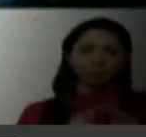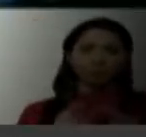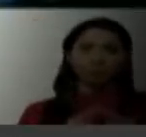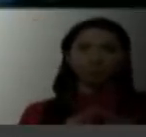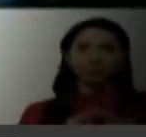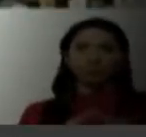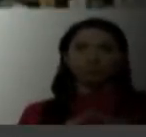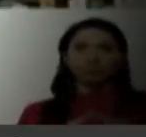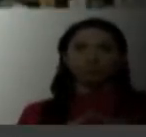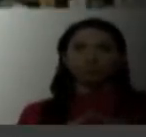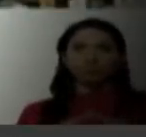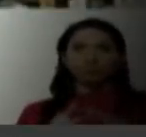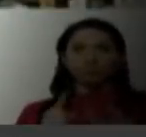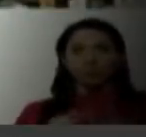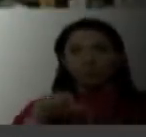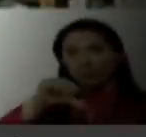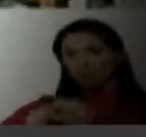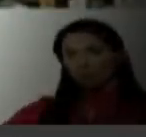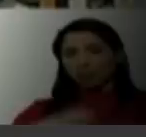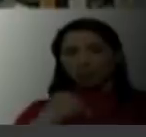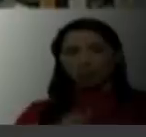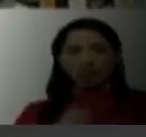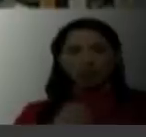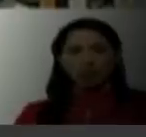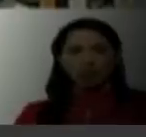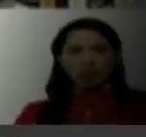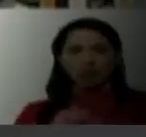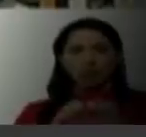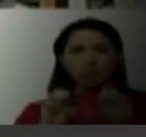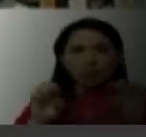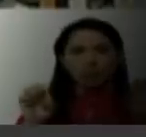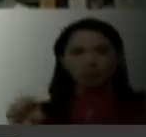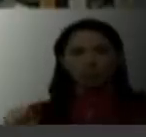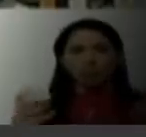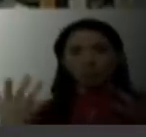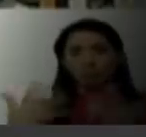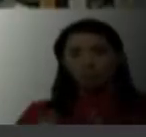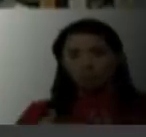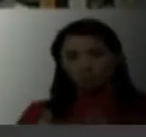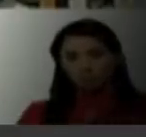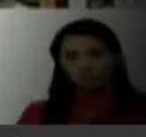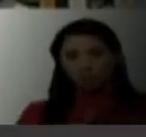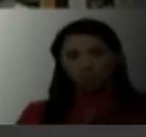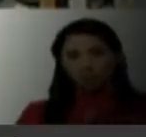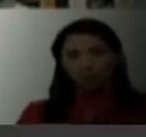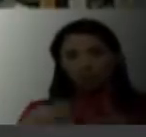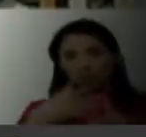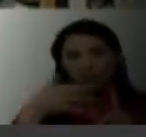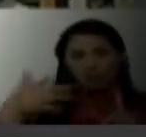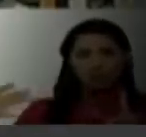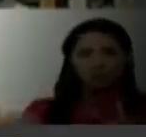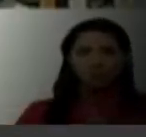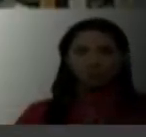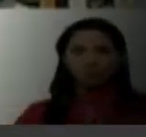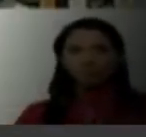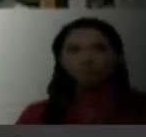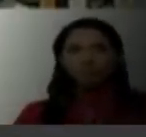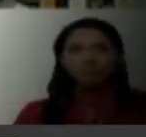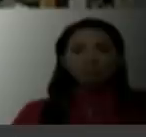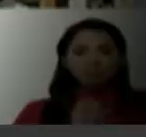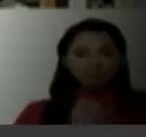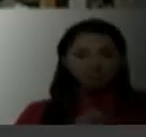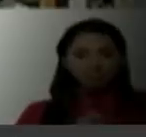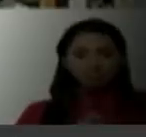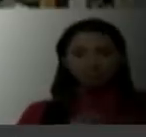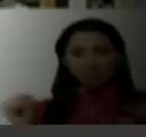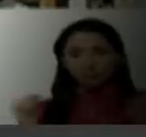los representantes sindicales enviaron mensajes de respaldo y solidaridad al gobierno y pueblo venezolano ante las medidas